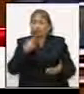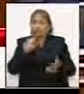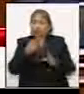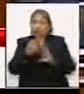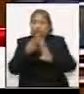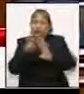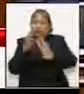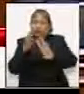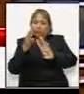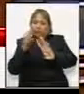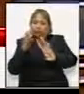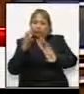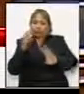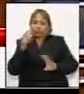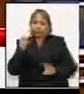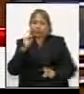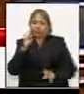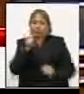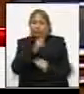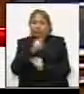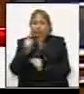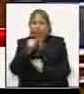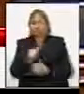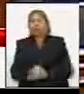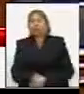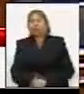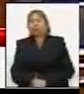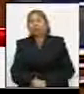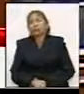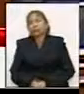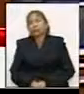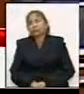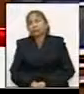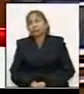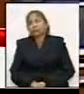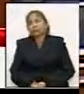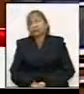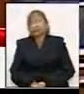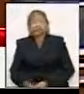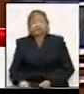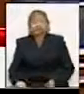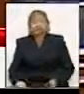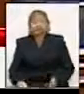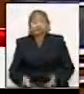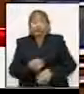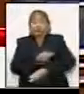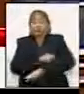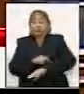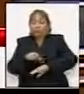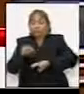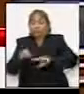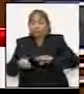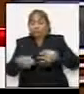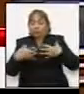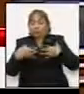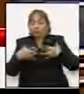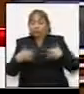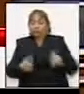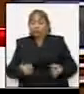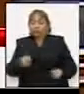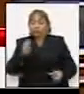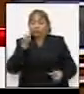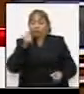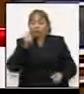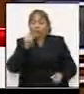en indicadores con San Martín. La media de profesionales de la salud cada